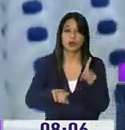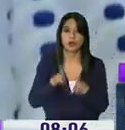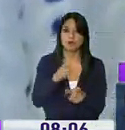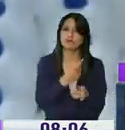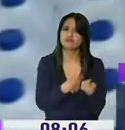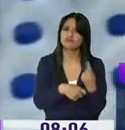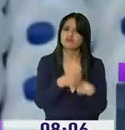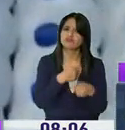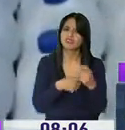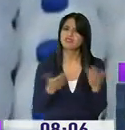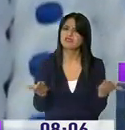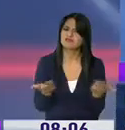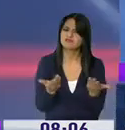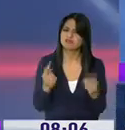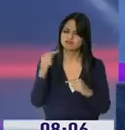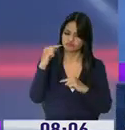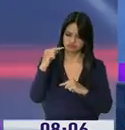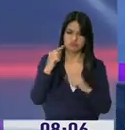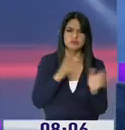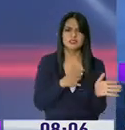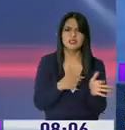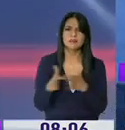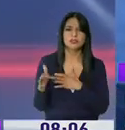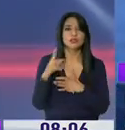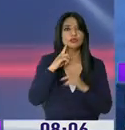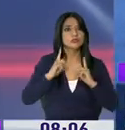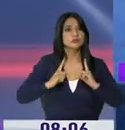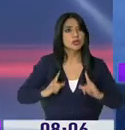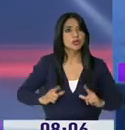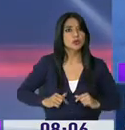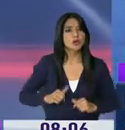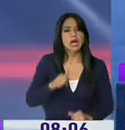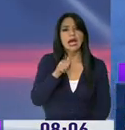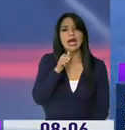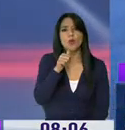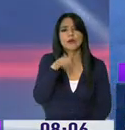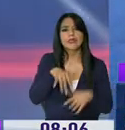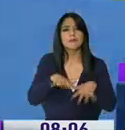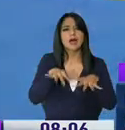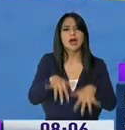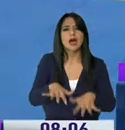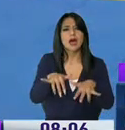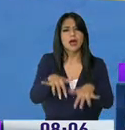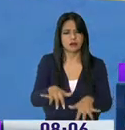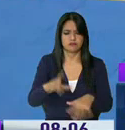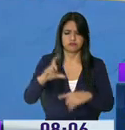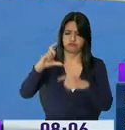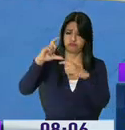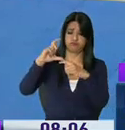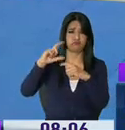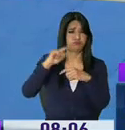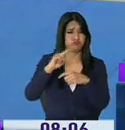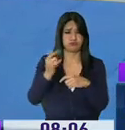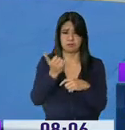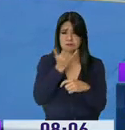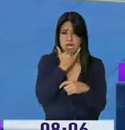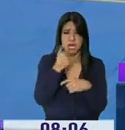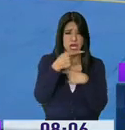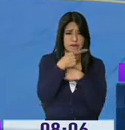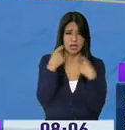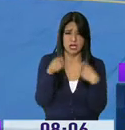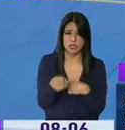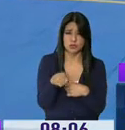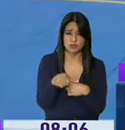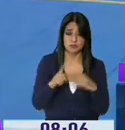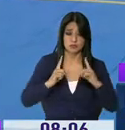como alternativa de cura para el COVID-19 agua de mar y suero marino, pócimas que estarían causando serias afecciones a